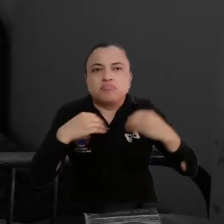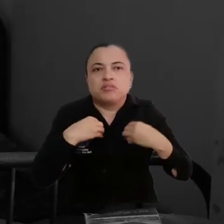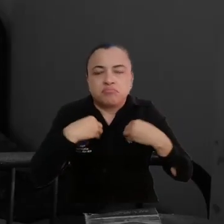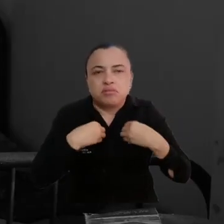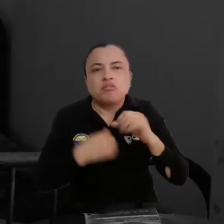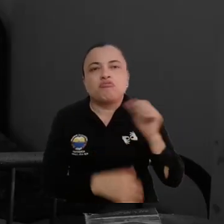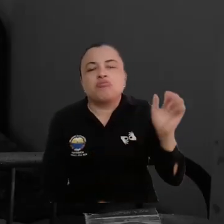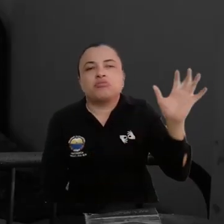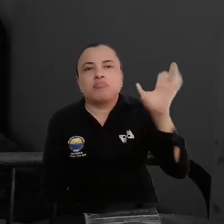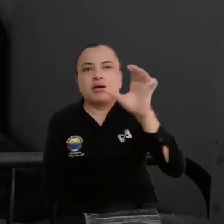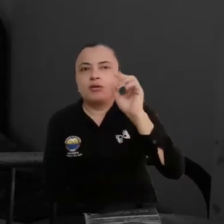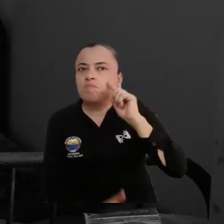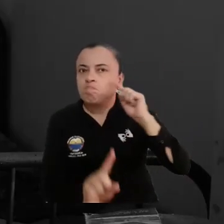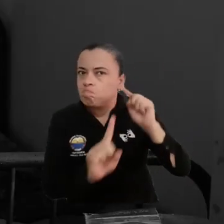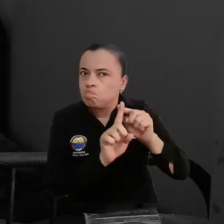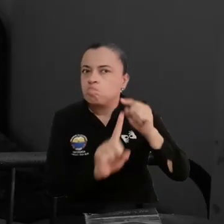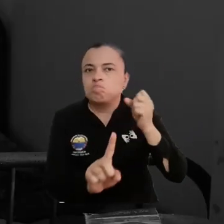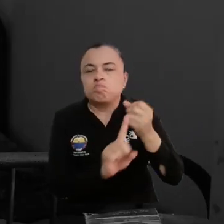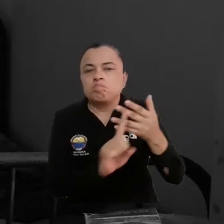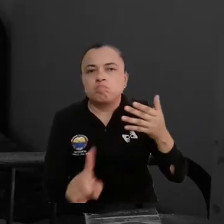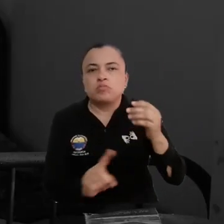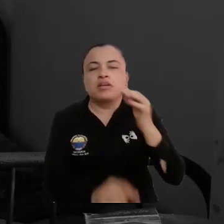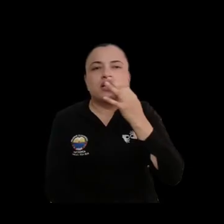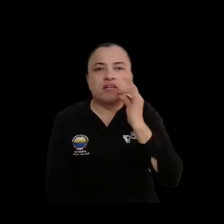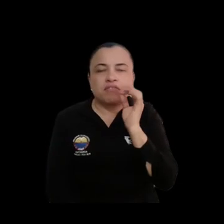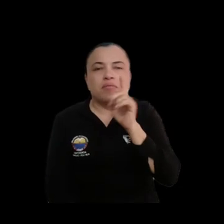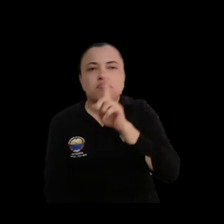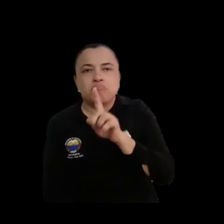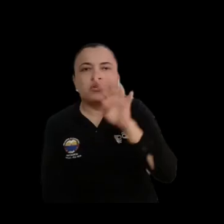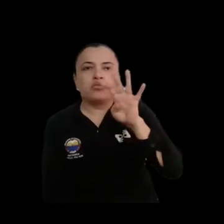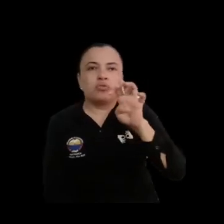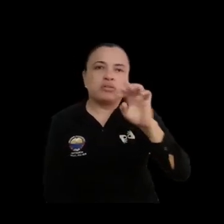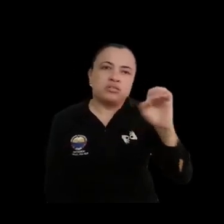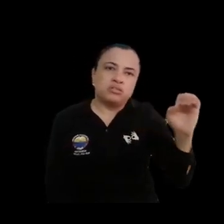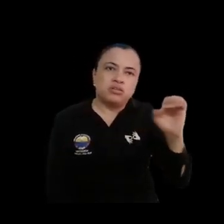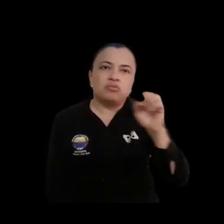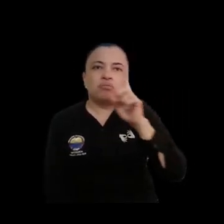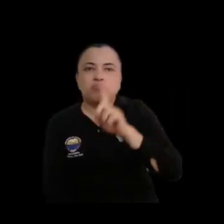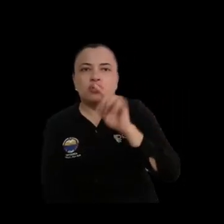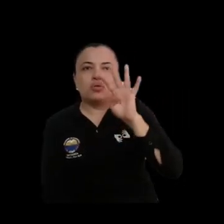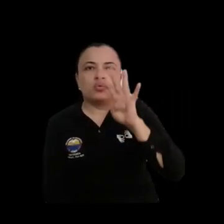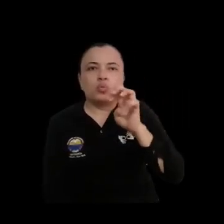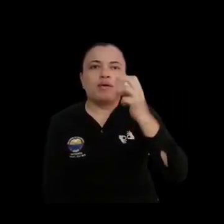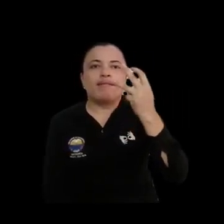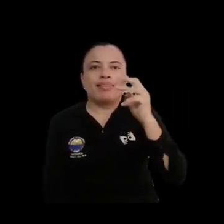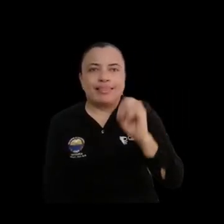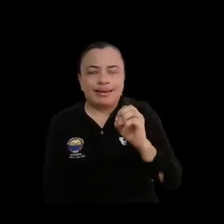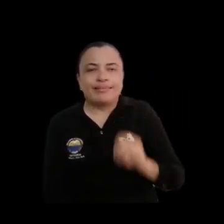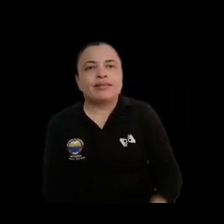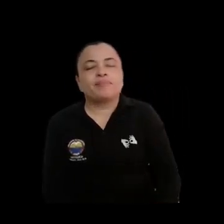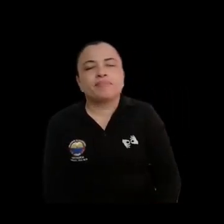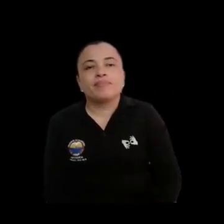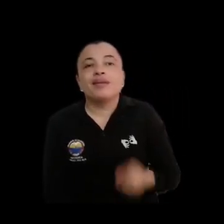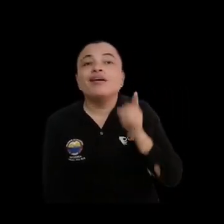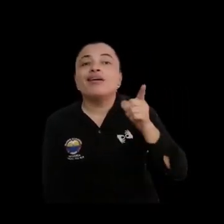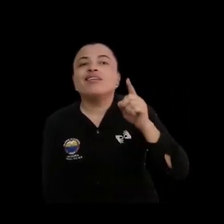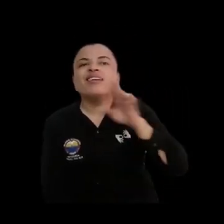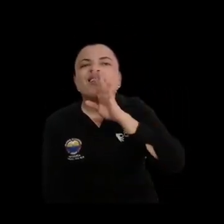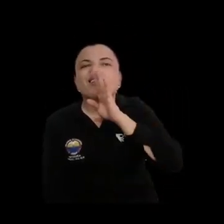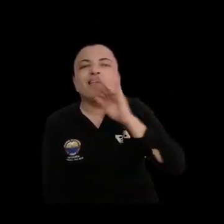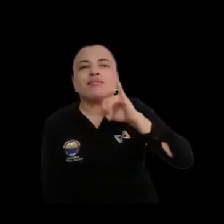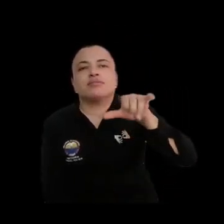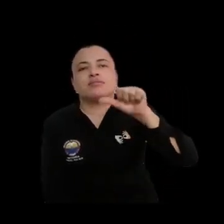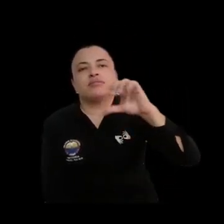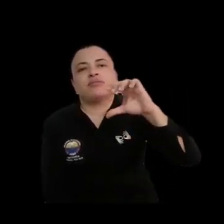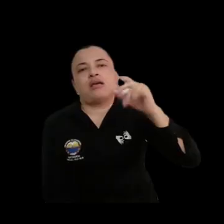entre 1900 y 1930. Onaca era de los Jackson. La finca Onaca nada más